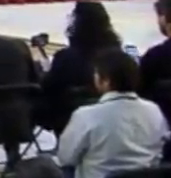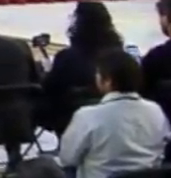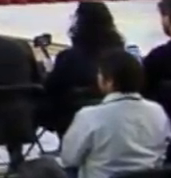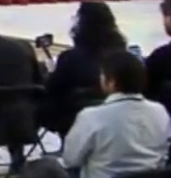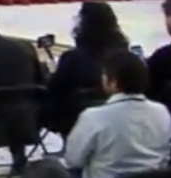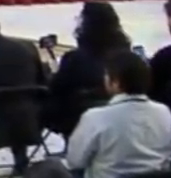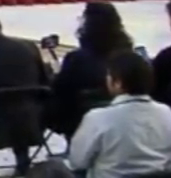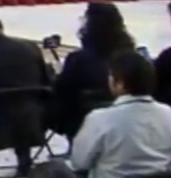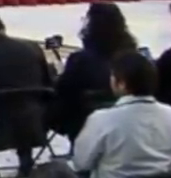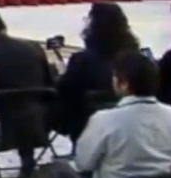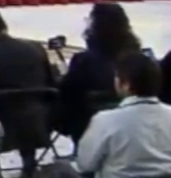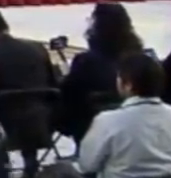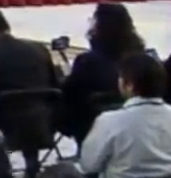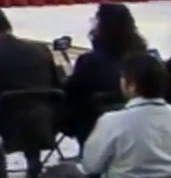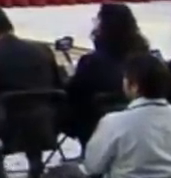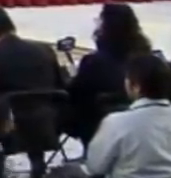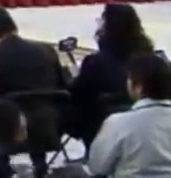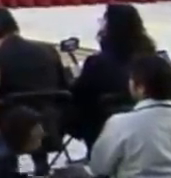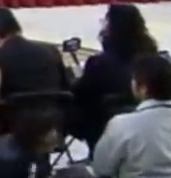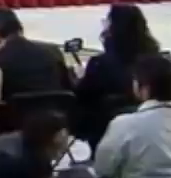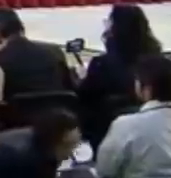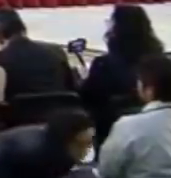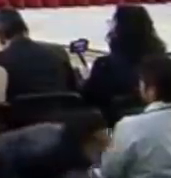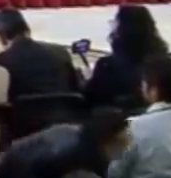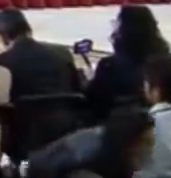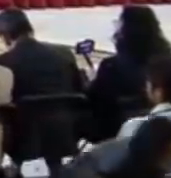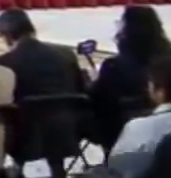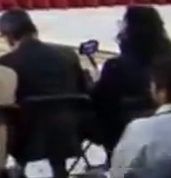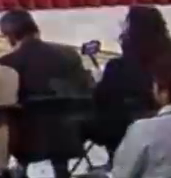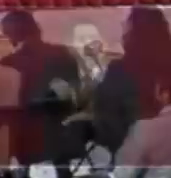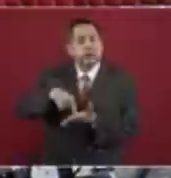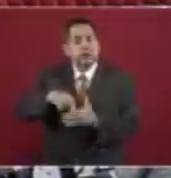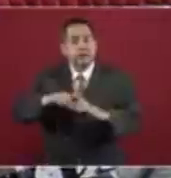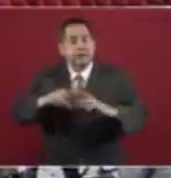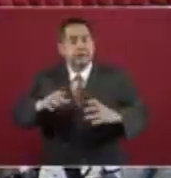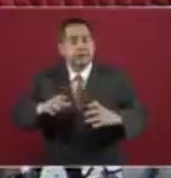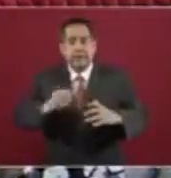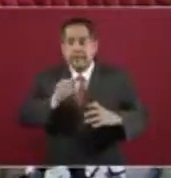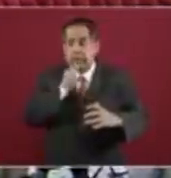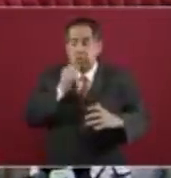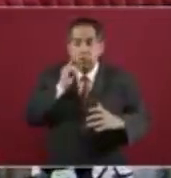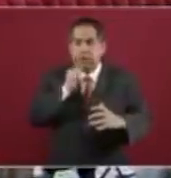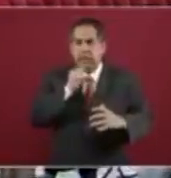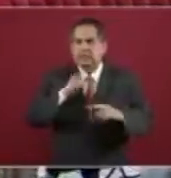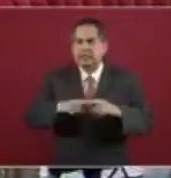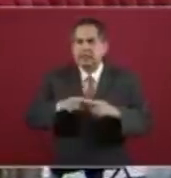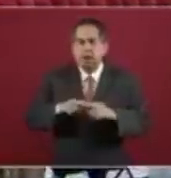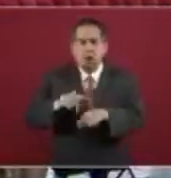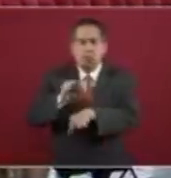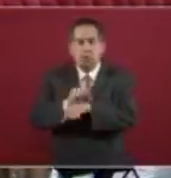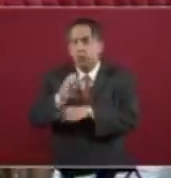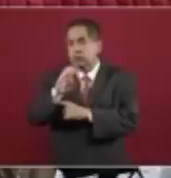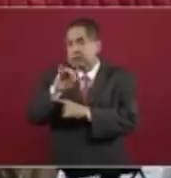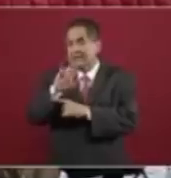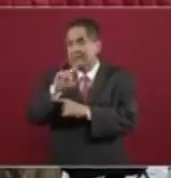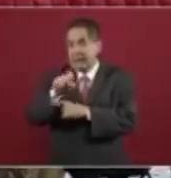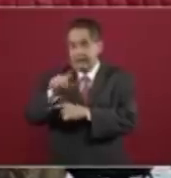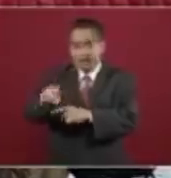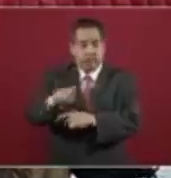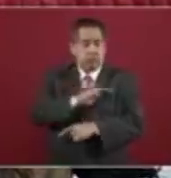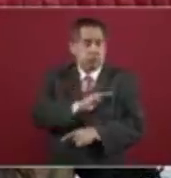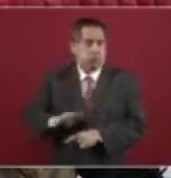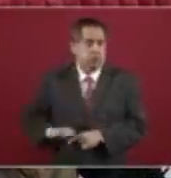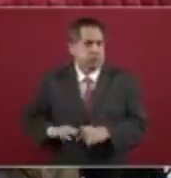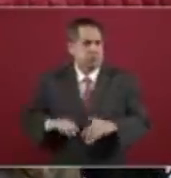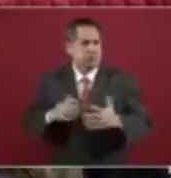los requerimientos para que las niñas y los niños estuvieran bien lo hacía Protección Civil del municipio, porque se